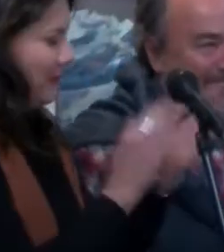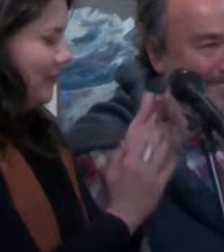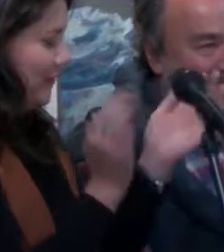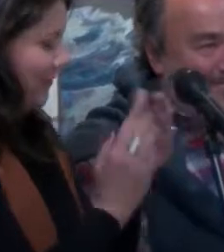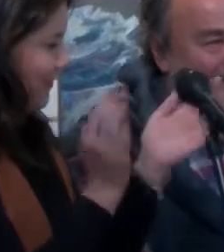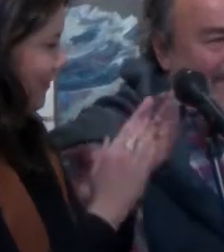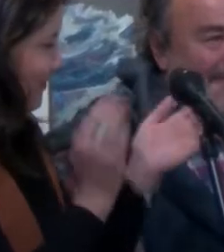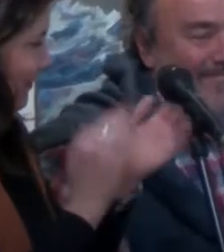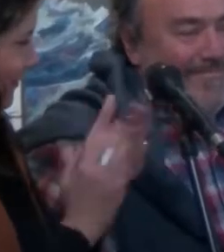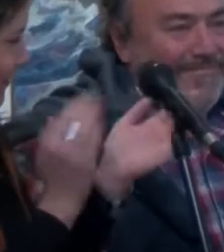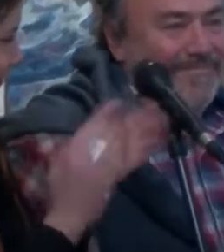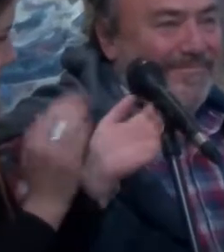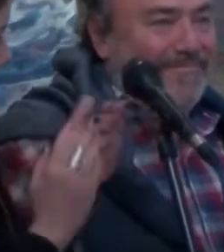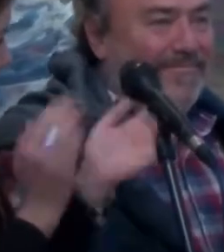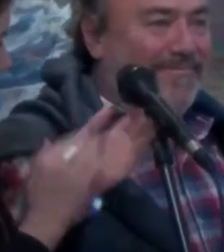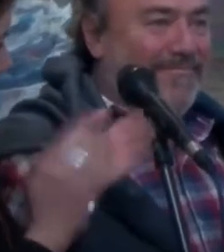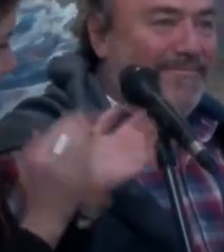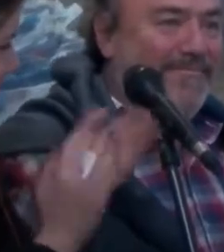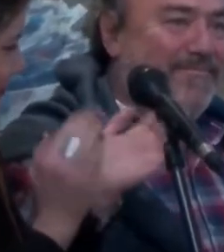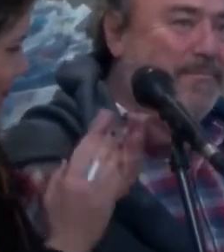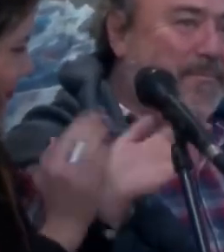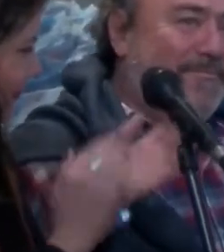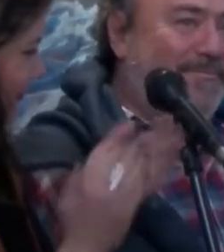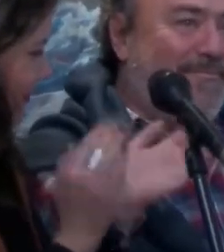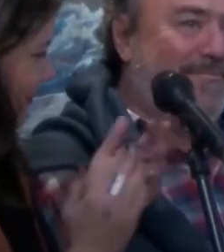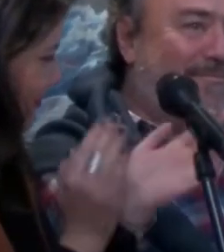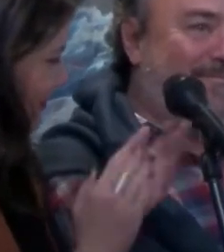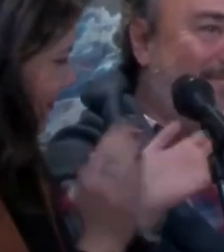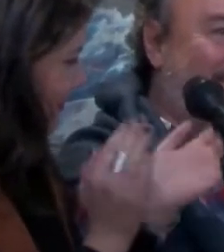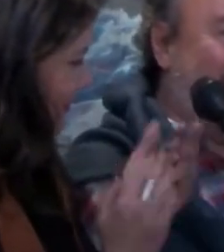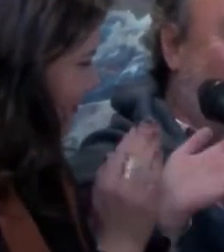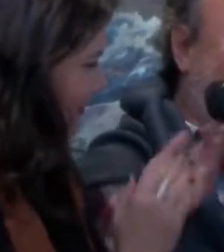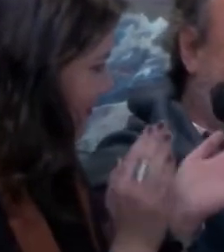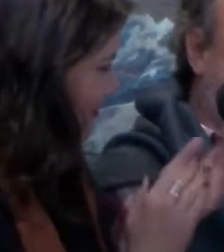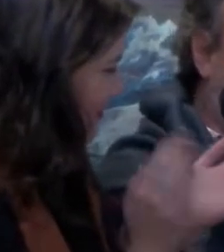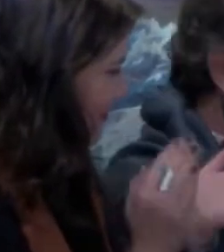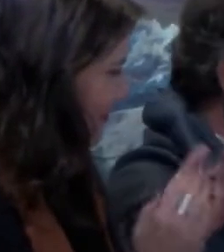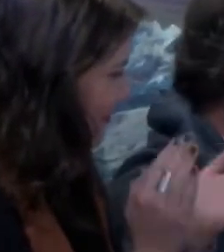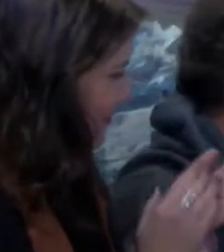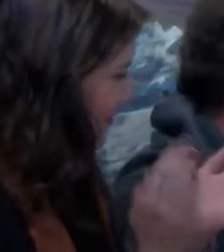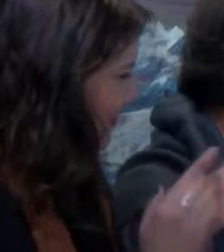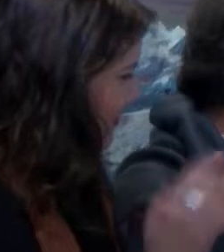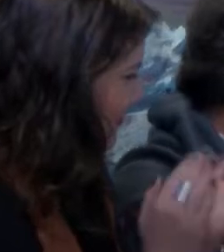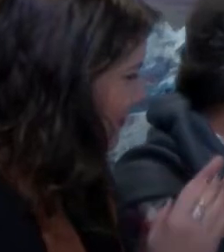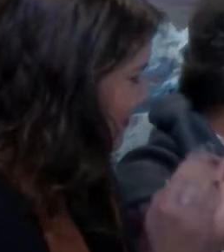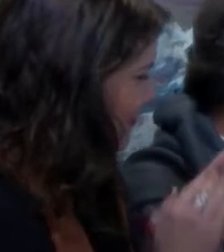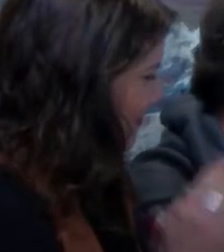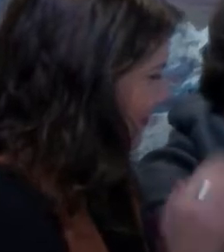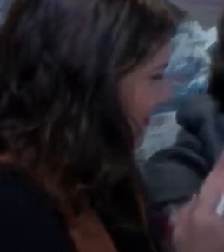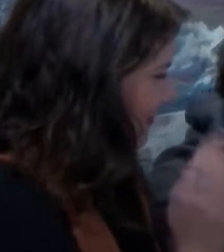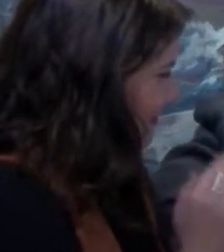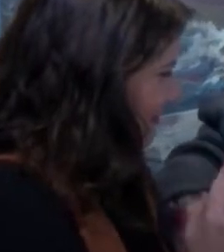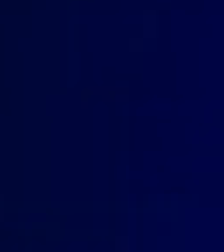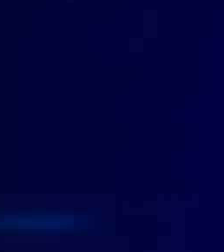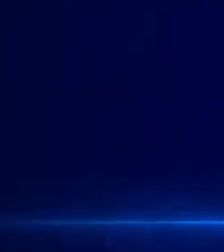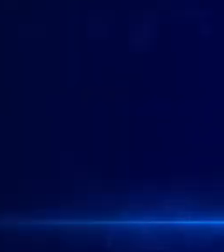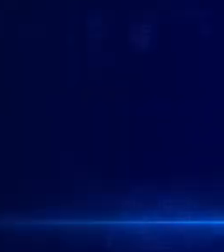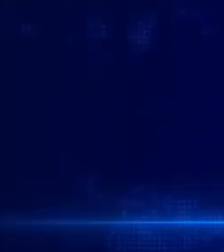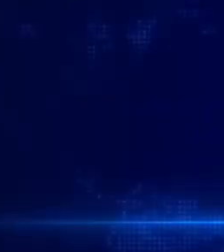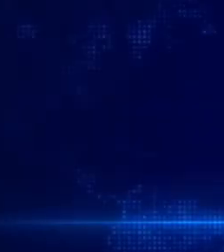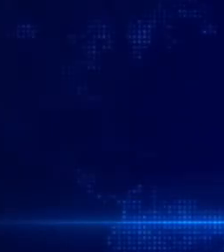desde el observatorio, y ahí fue que decidimos declarar de interés esta obra, que la verdad es que es maravillosa, es digna de venir a